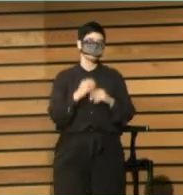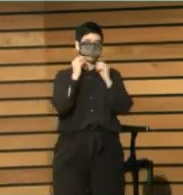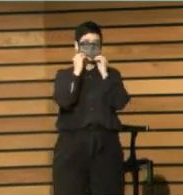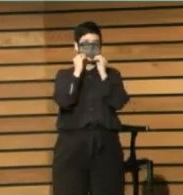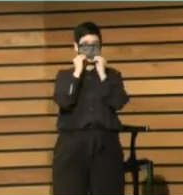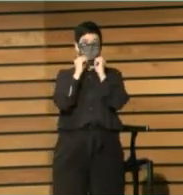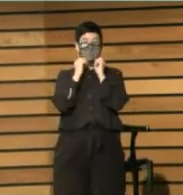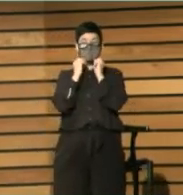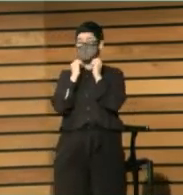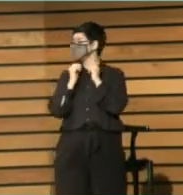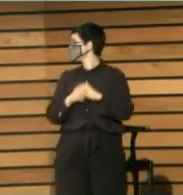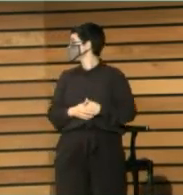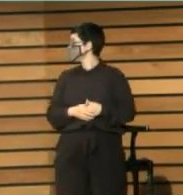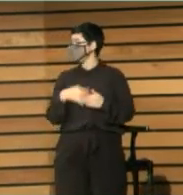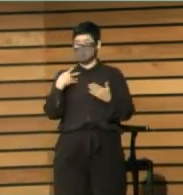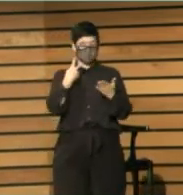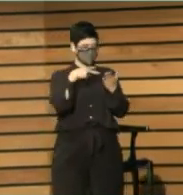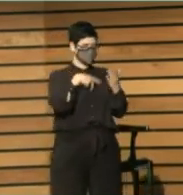A ver, ¿por dónde iba?